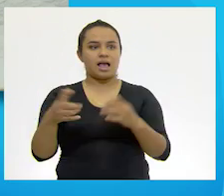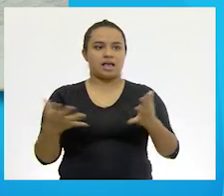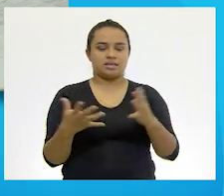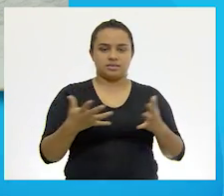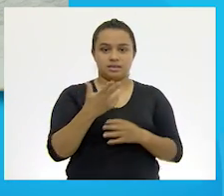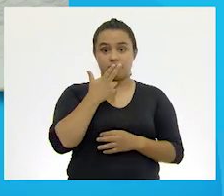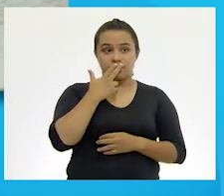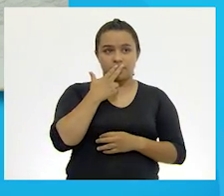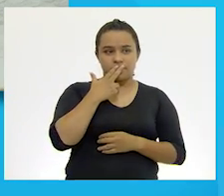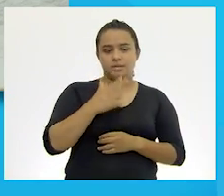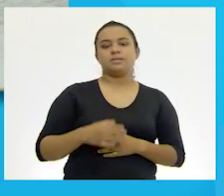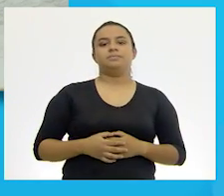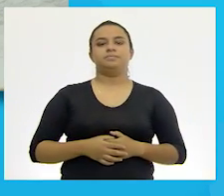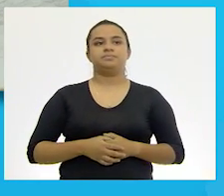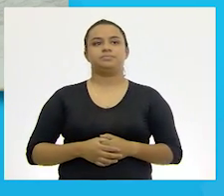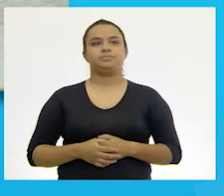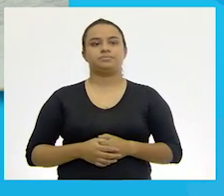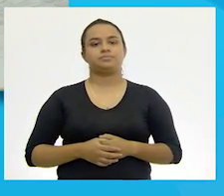Utiliza